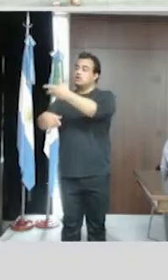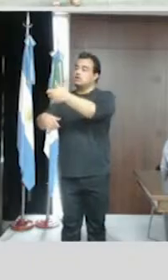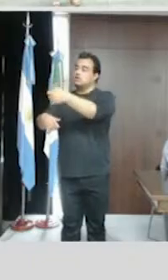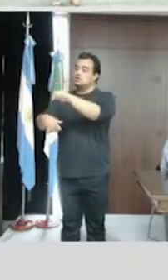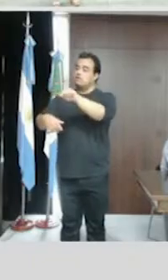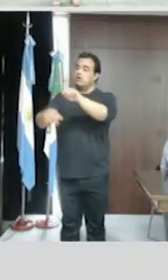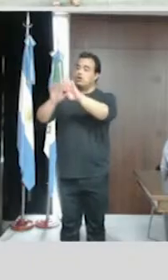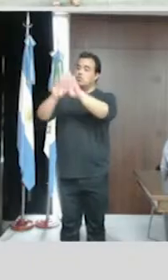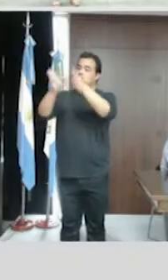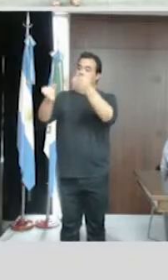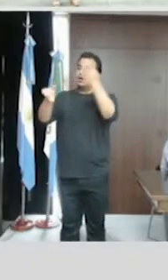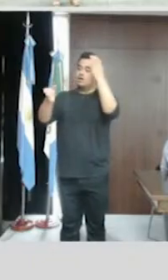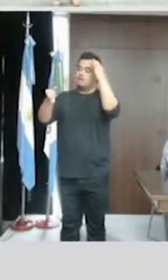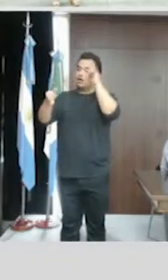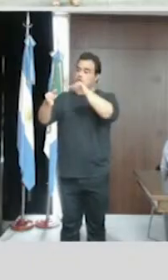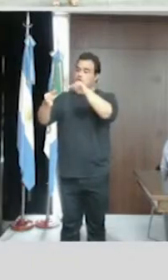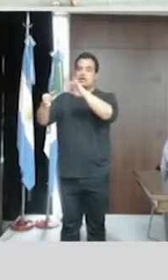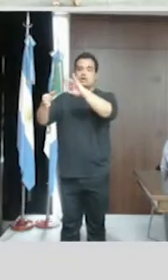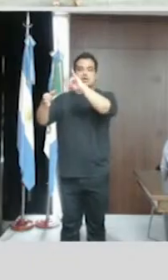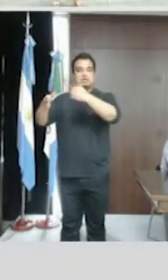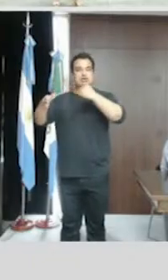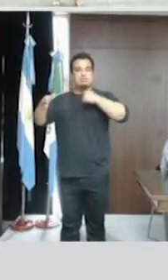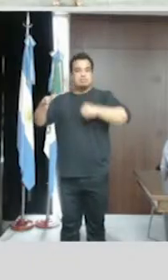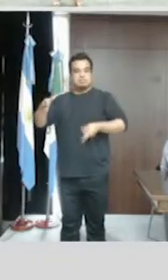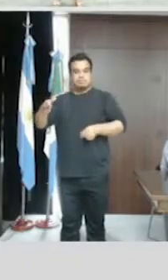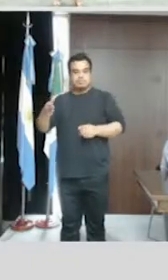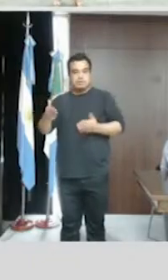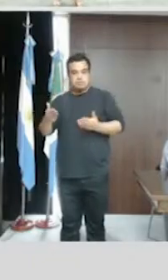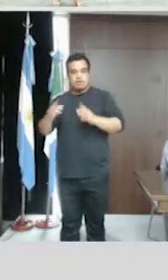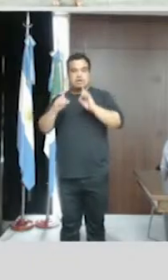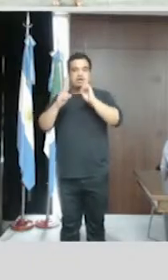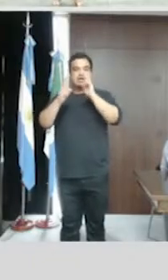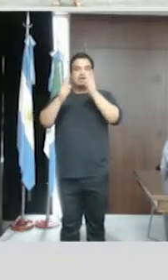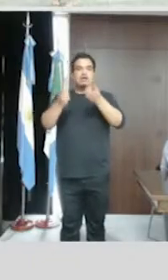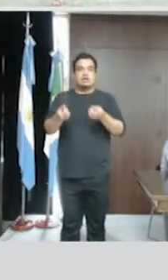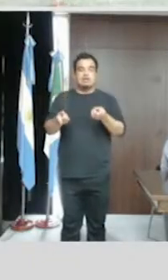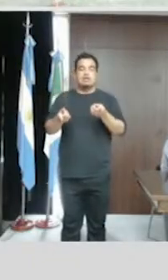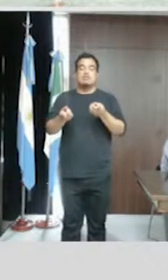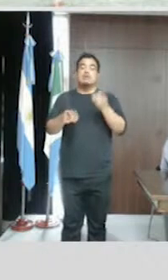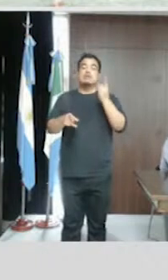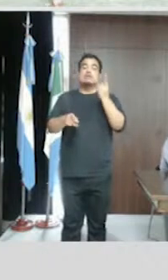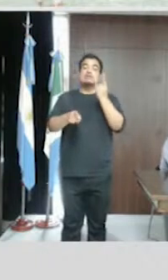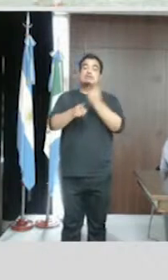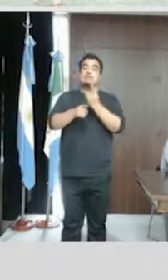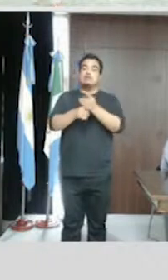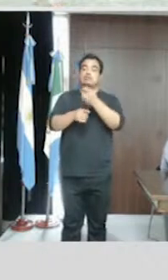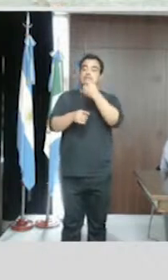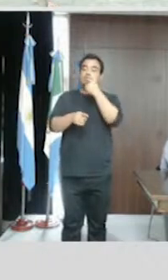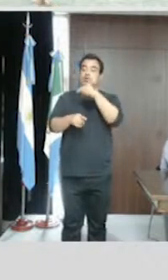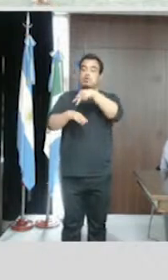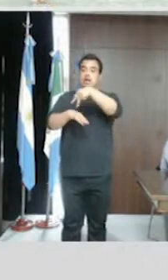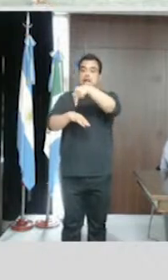que si va a deambular por todos lados, estemos atrás suyo para que no se caiga, no atarlo,